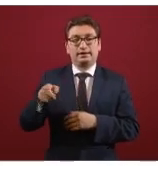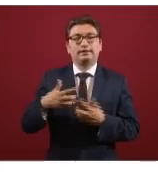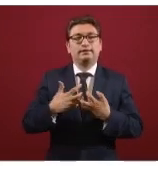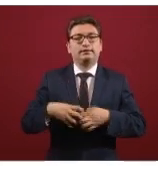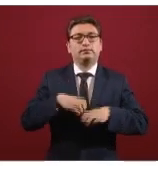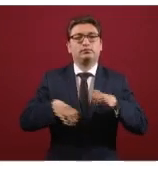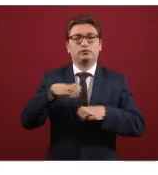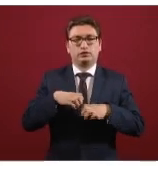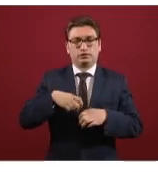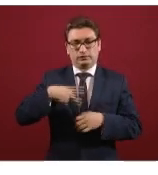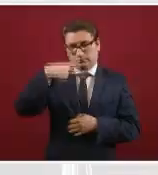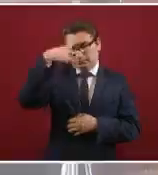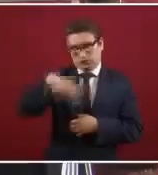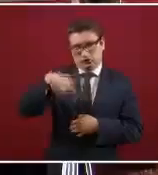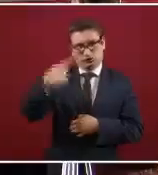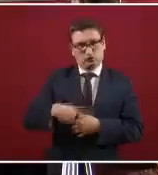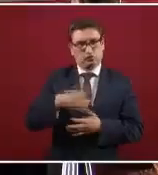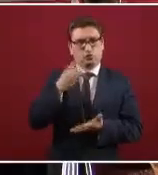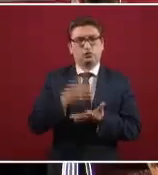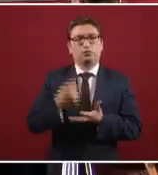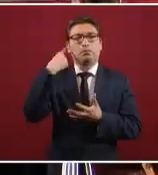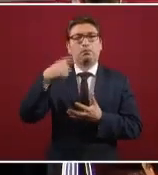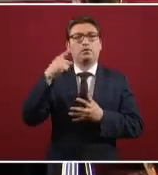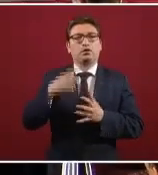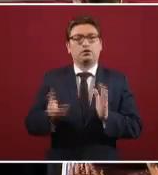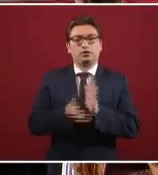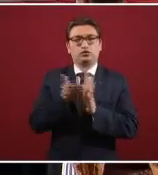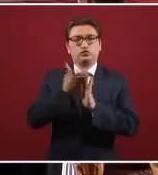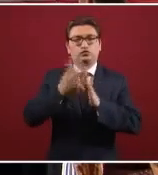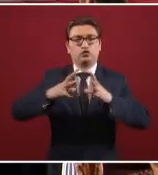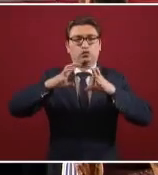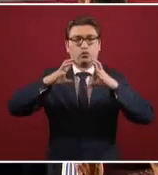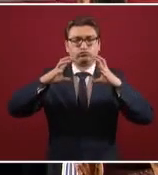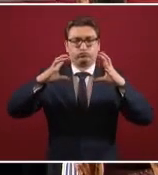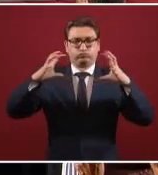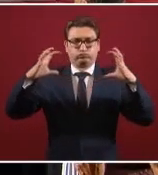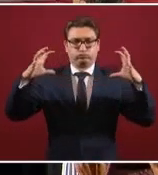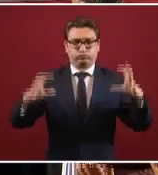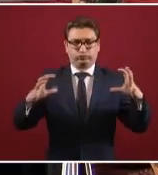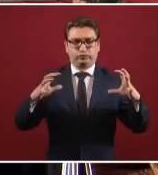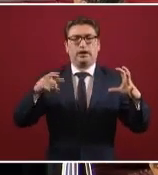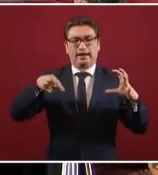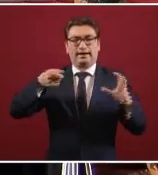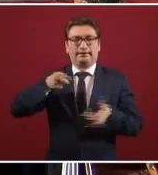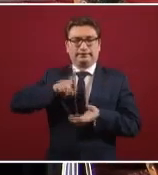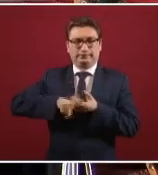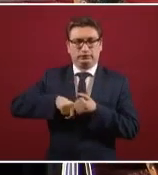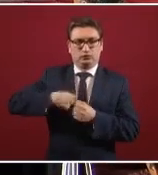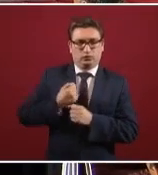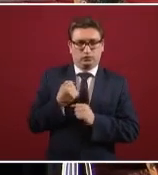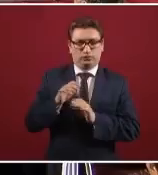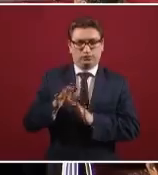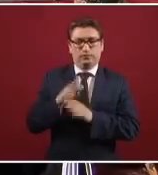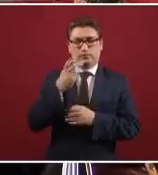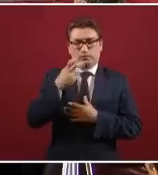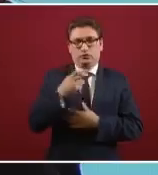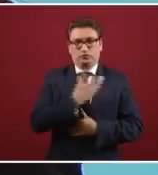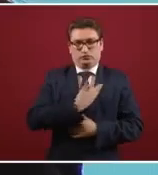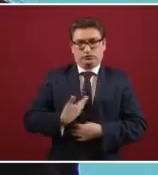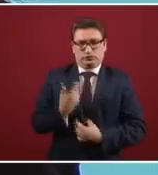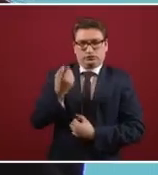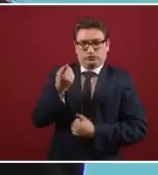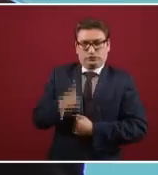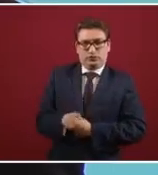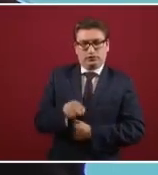que se dedican a ser tanques son muchos tanques y aquí por instrucciones del señor presidente y